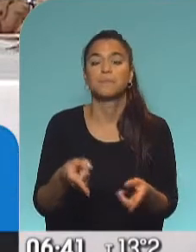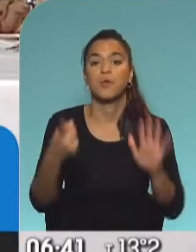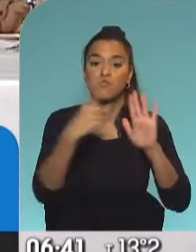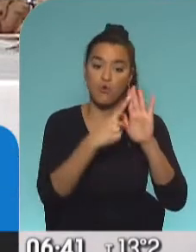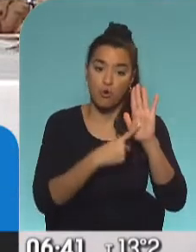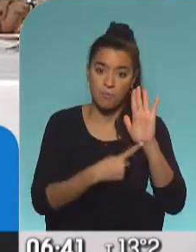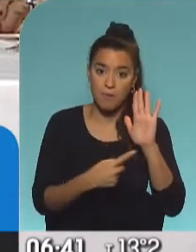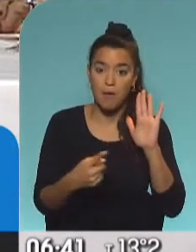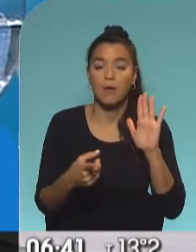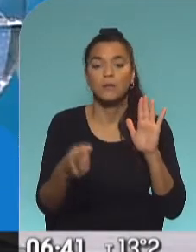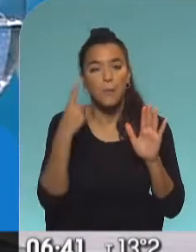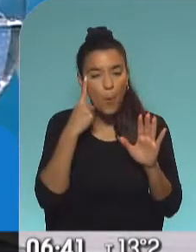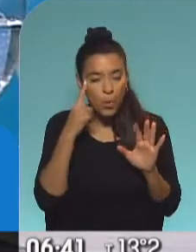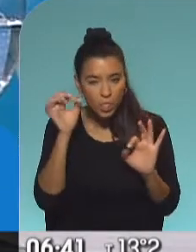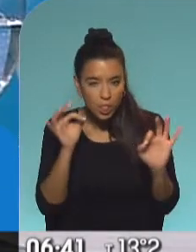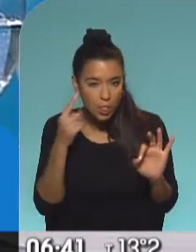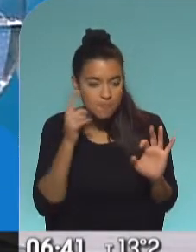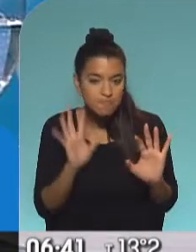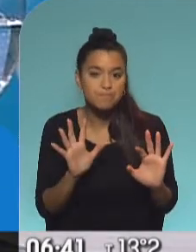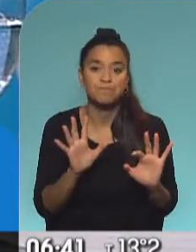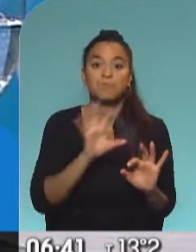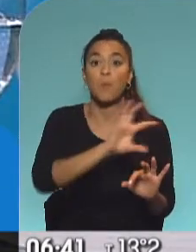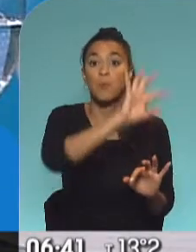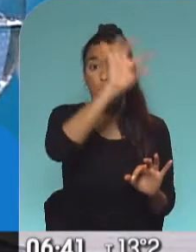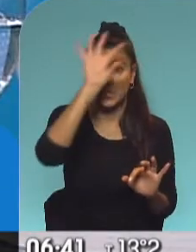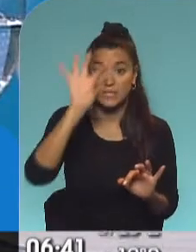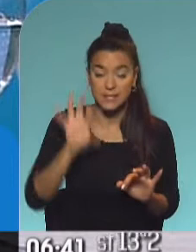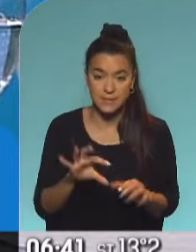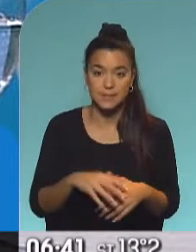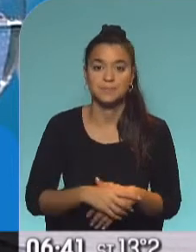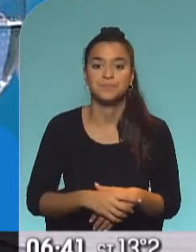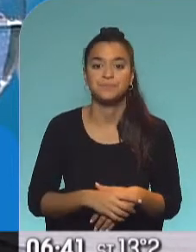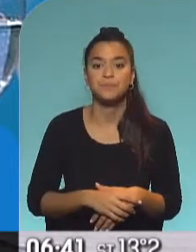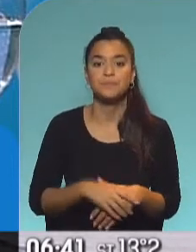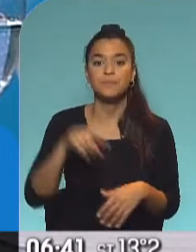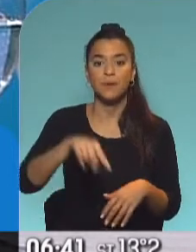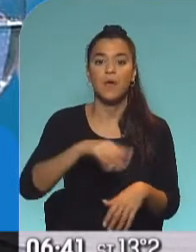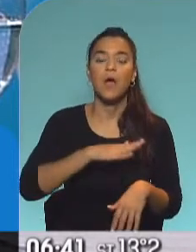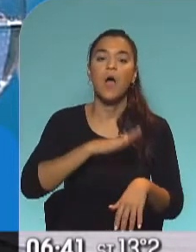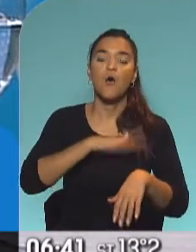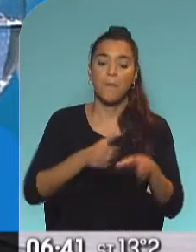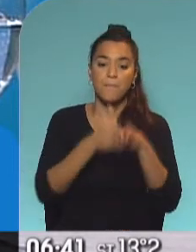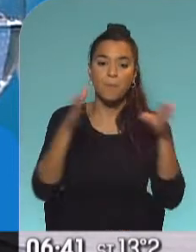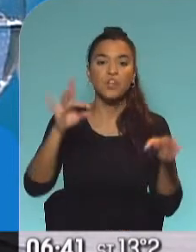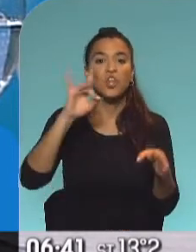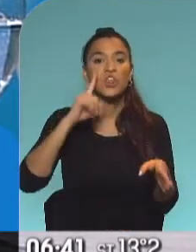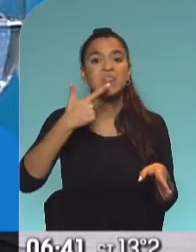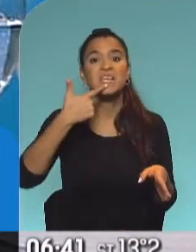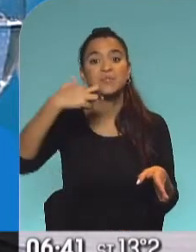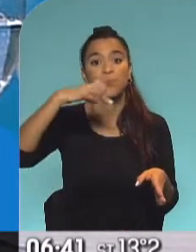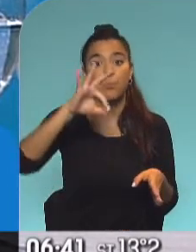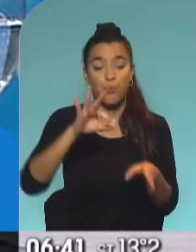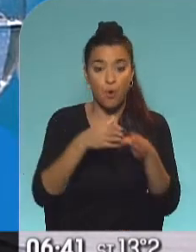algo que se viene evaluando es que las provincias que están que pasaron a dispuesta distanciamiento social preventivo y